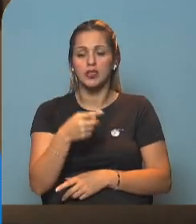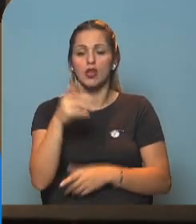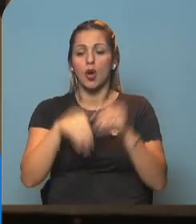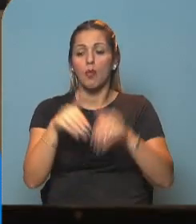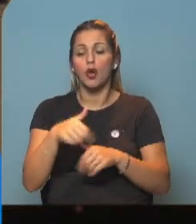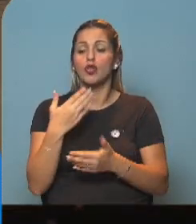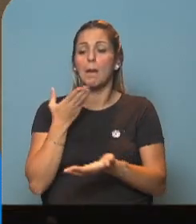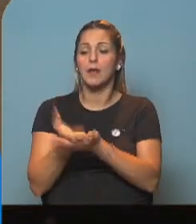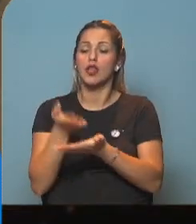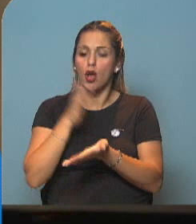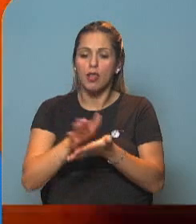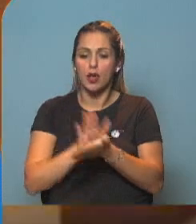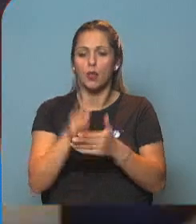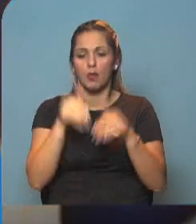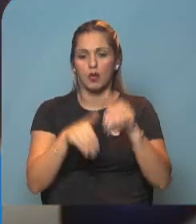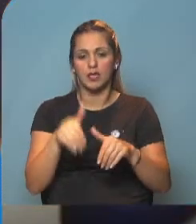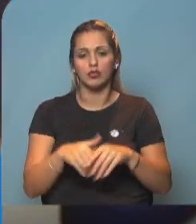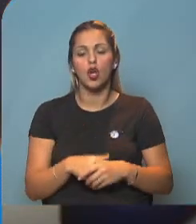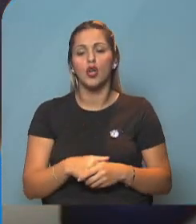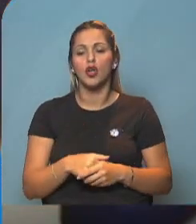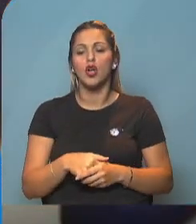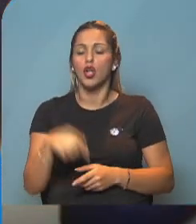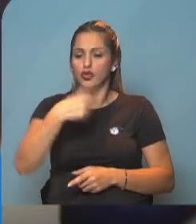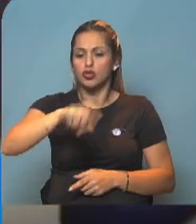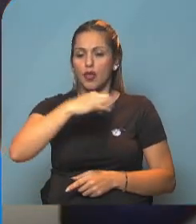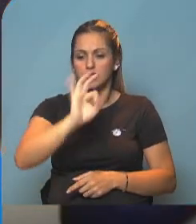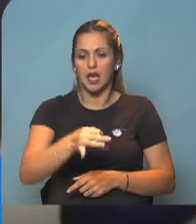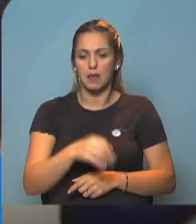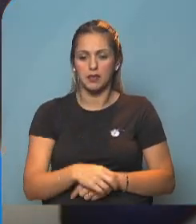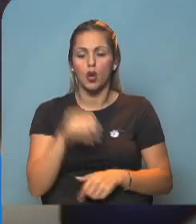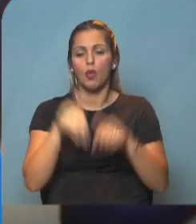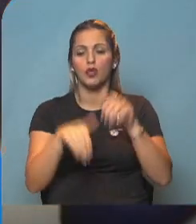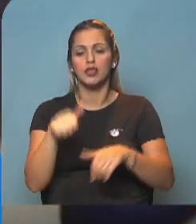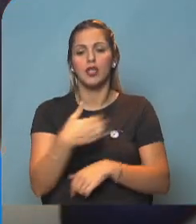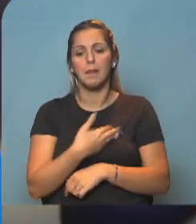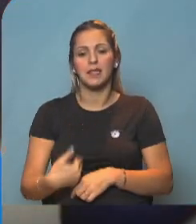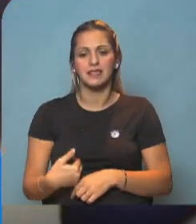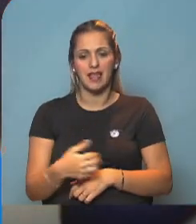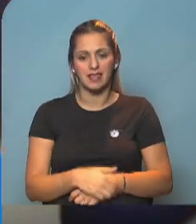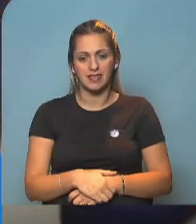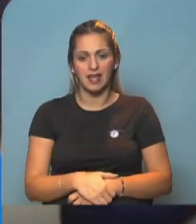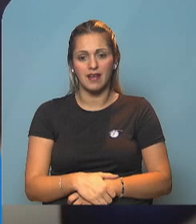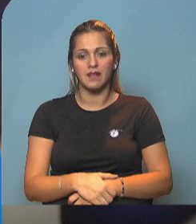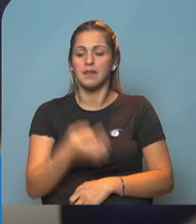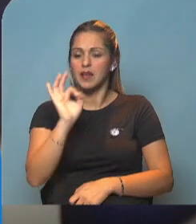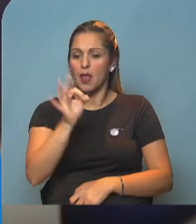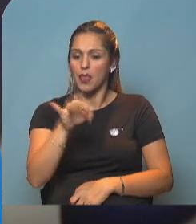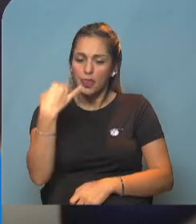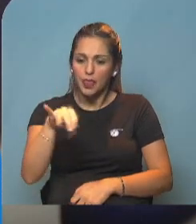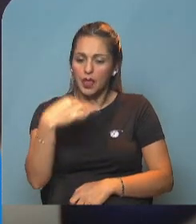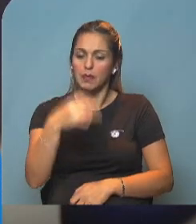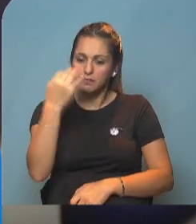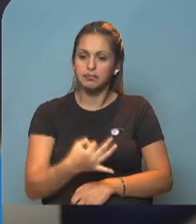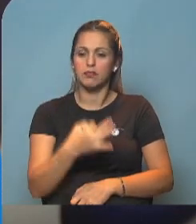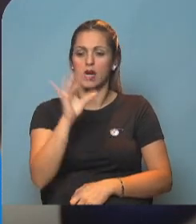nuevas elecciones. Como se sabe, las elecciones presidenciales corresponde hacerlas en el mes de diciembre.